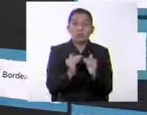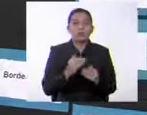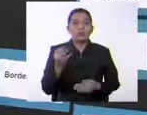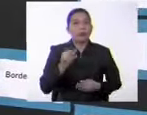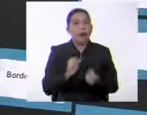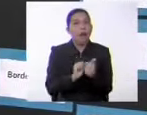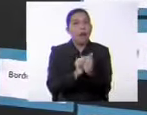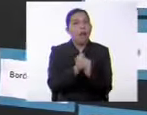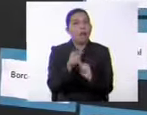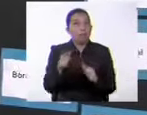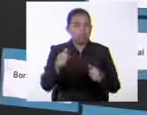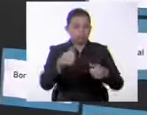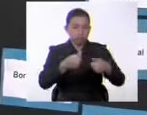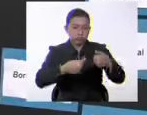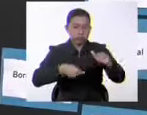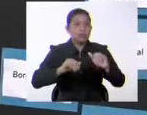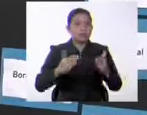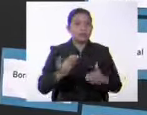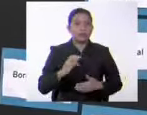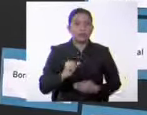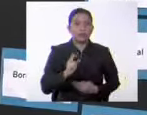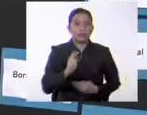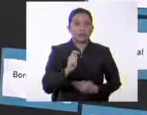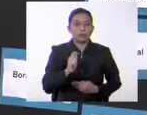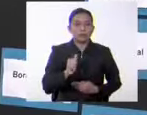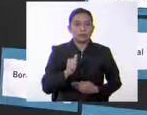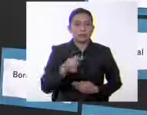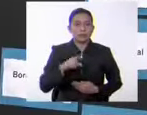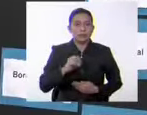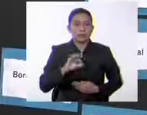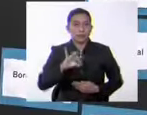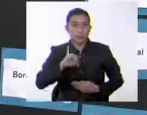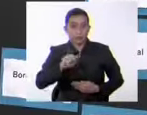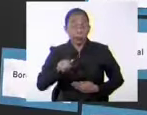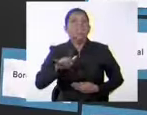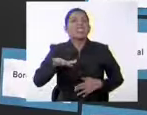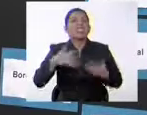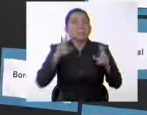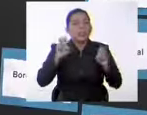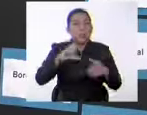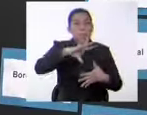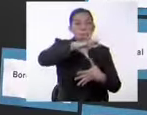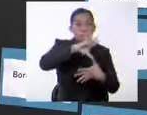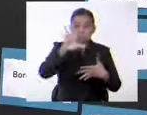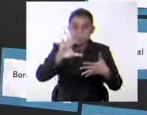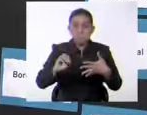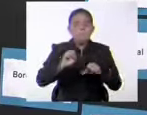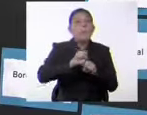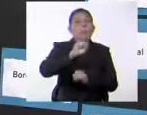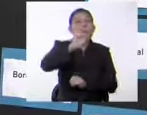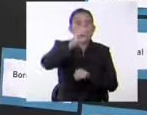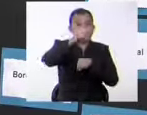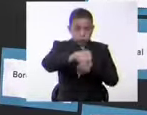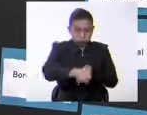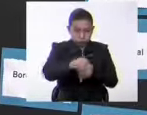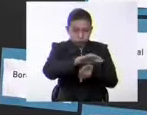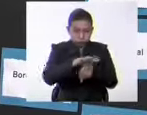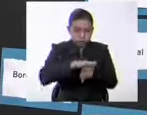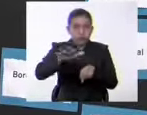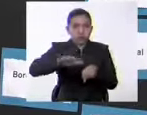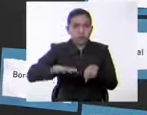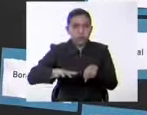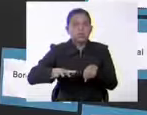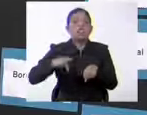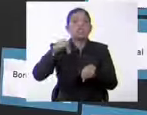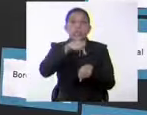tú mencionabas estaba en boga en ese momento, entonces ya existían mapas para poder hacer estos descubrimientos y eso